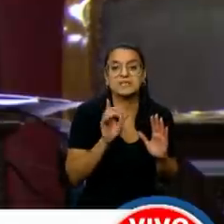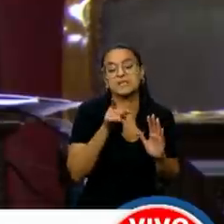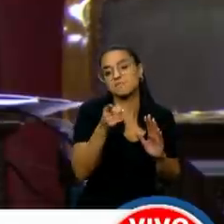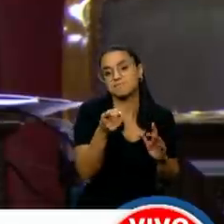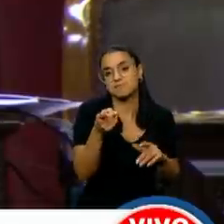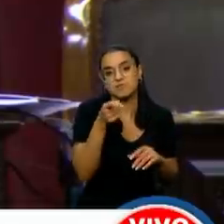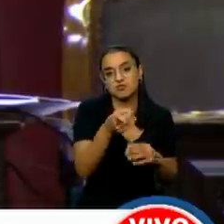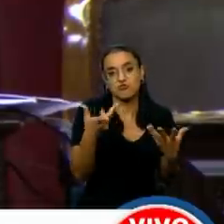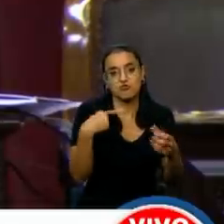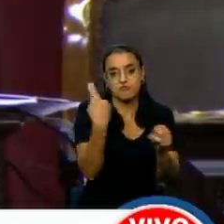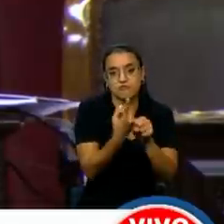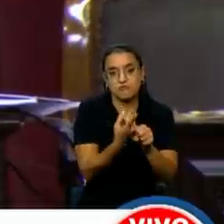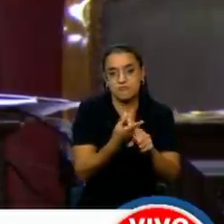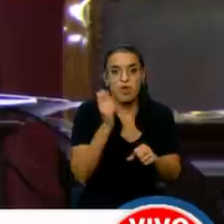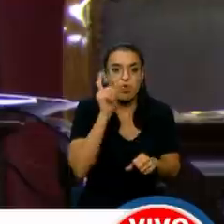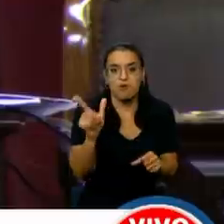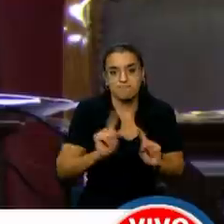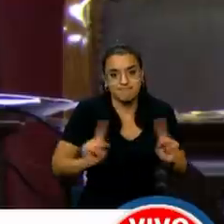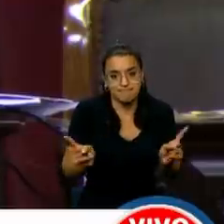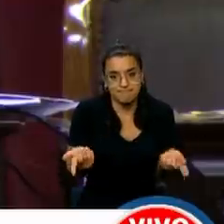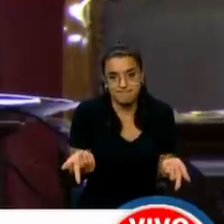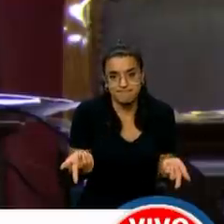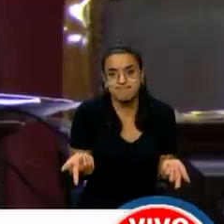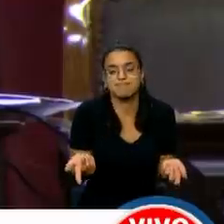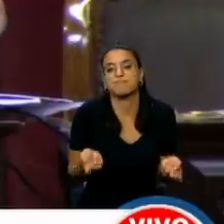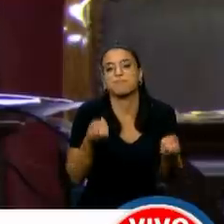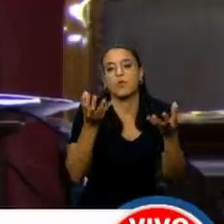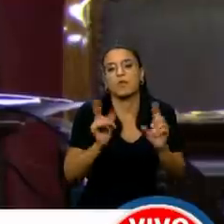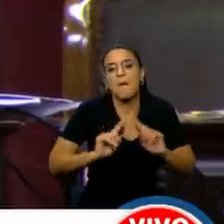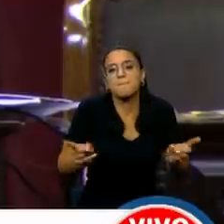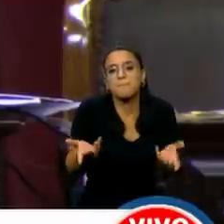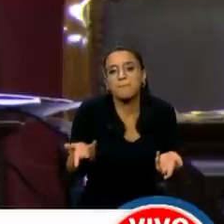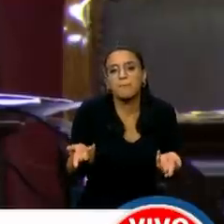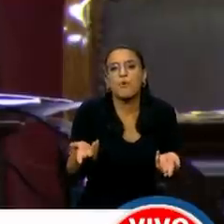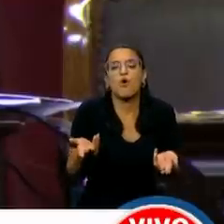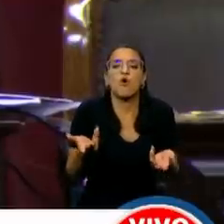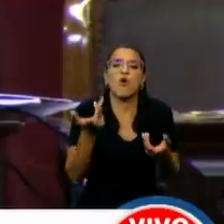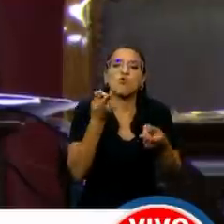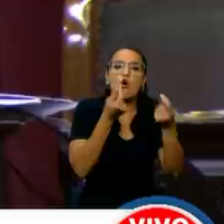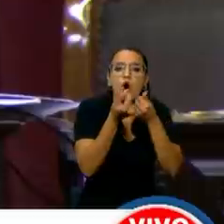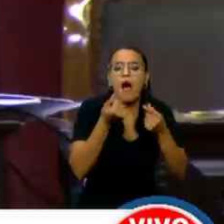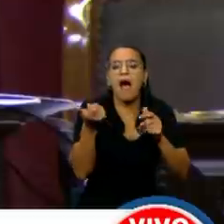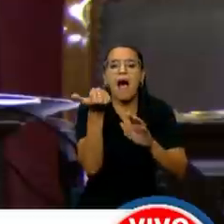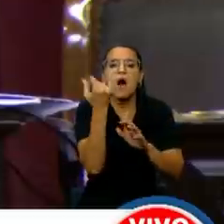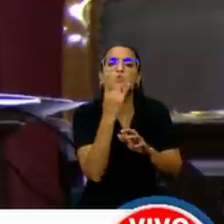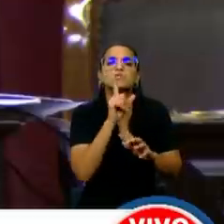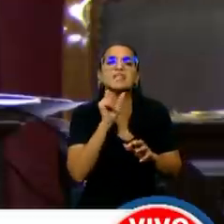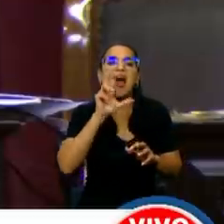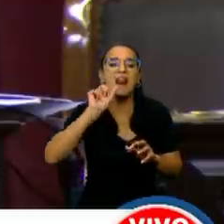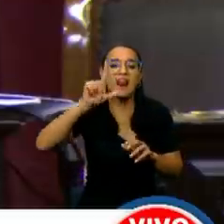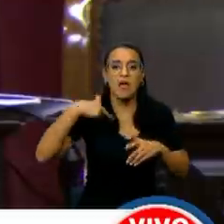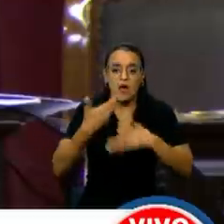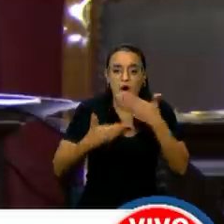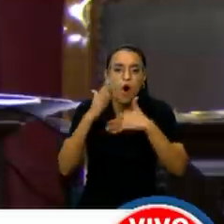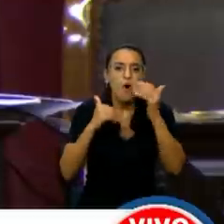no pueda concretarse como no pueda concretarse el fideicomiso austral que prevé obras para el